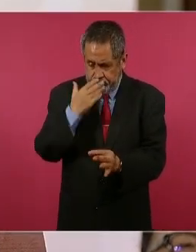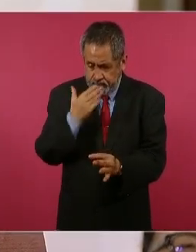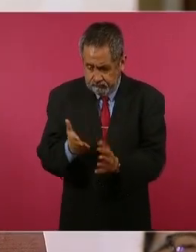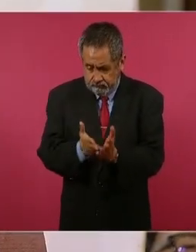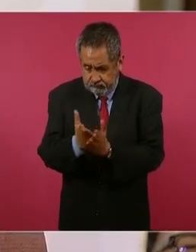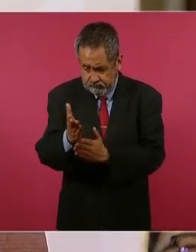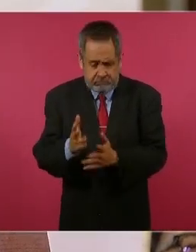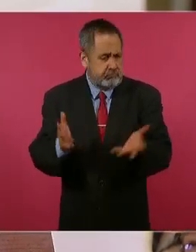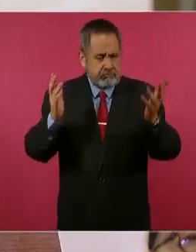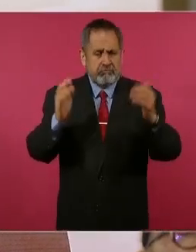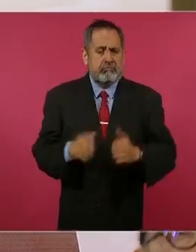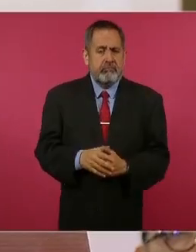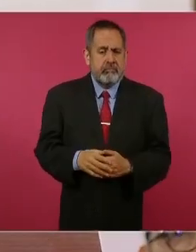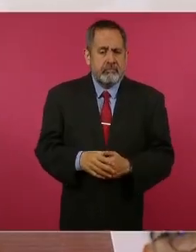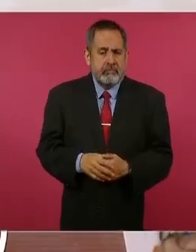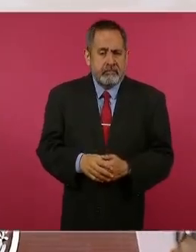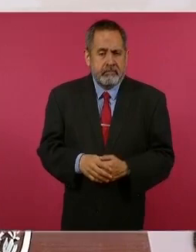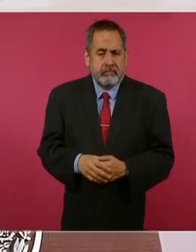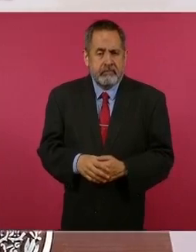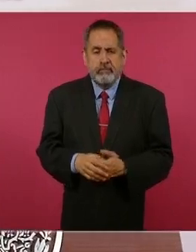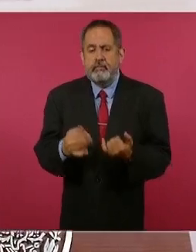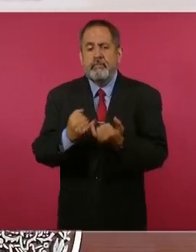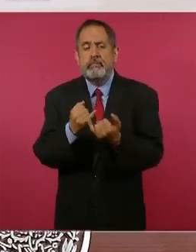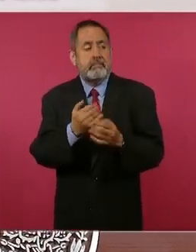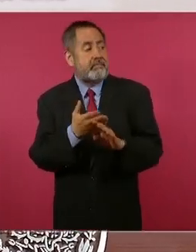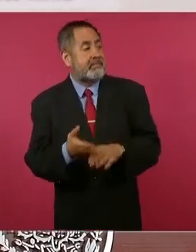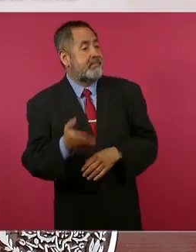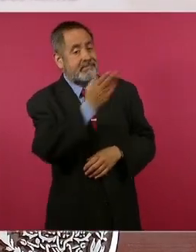que no aprueben como era antes